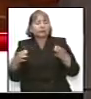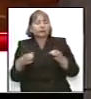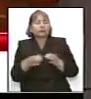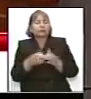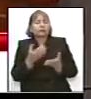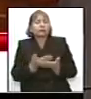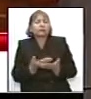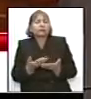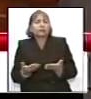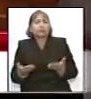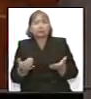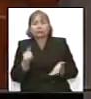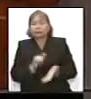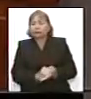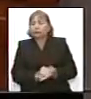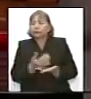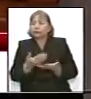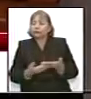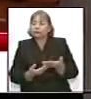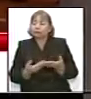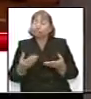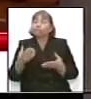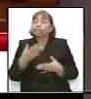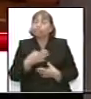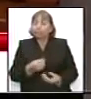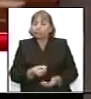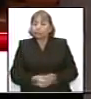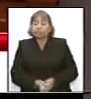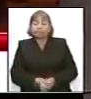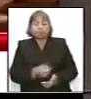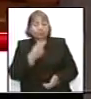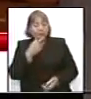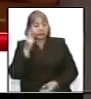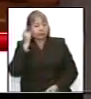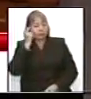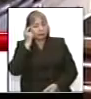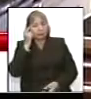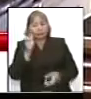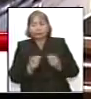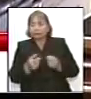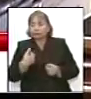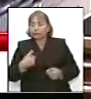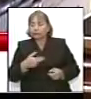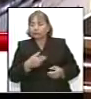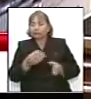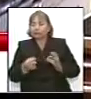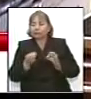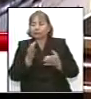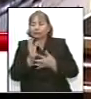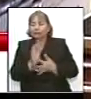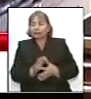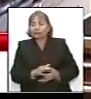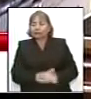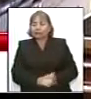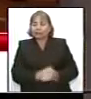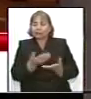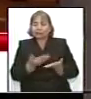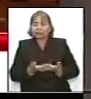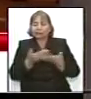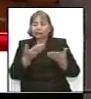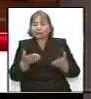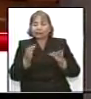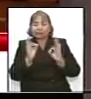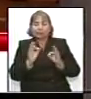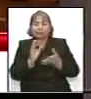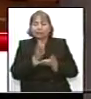herramientas de gestión que le permitan recuperarse. Eso es algo que en su momento también quienes somos representantes por la ciudad tendremos que ir abordando, pero de